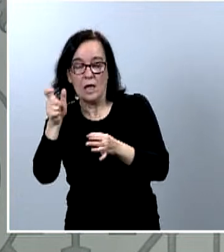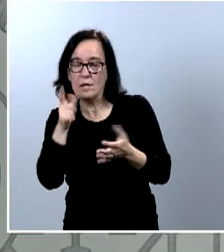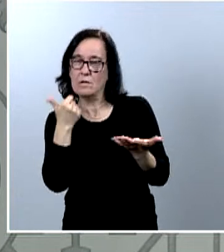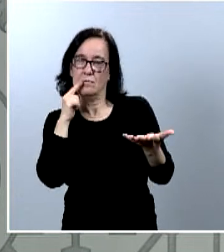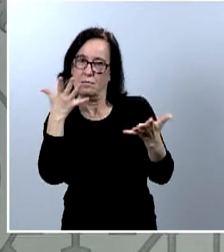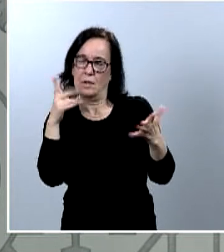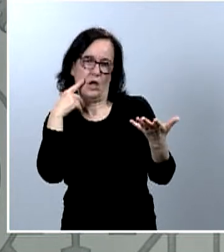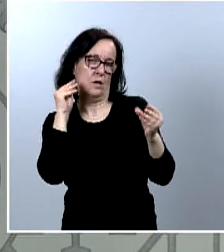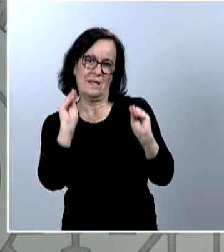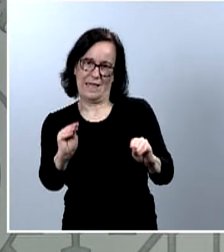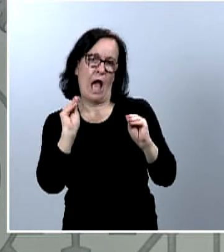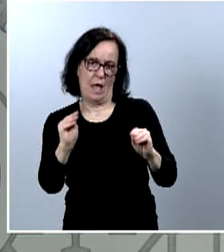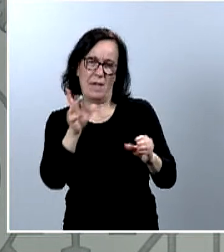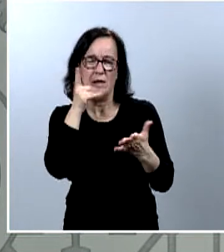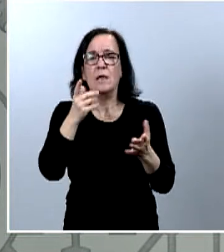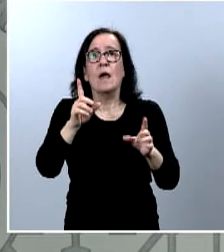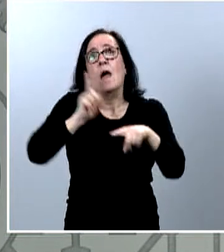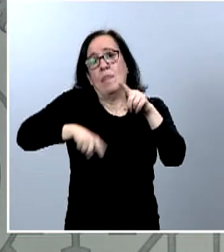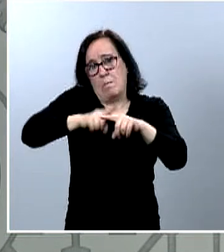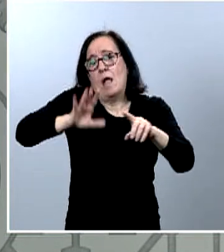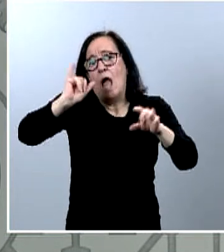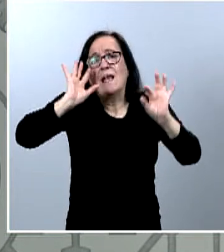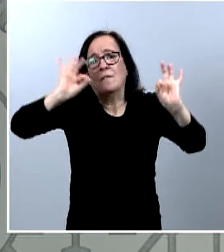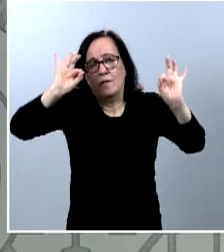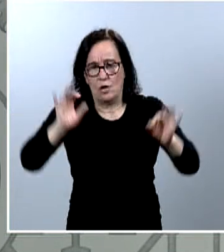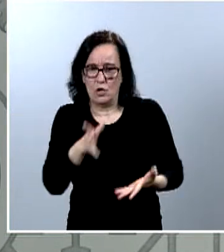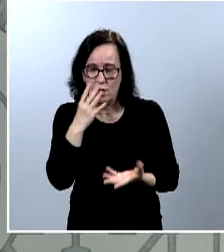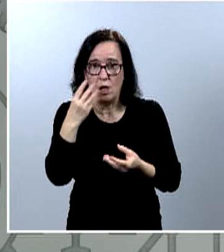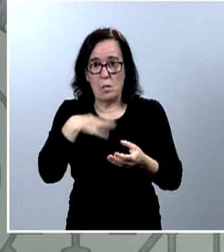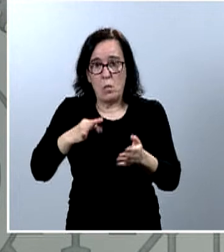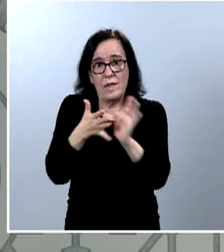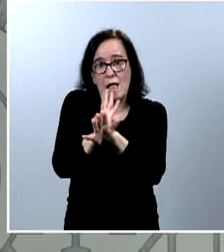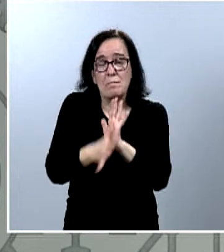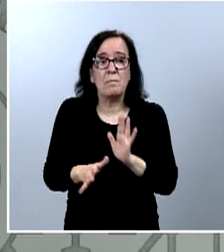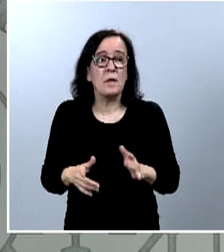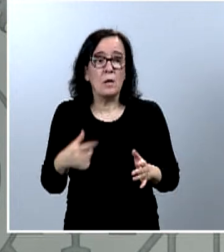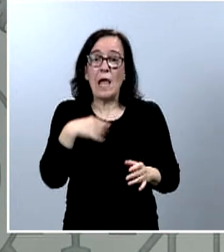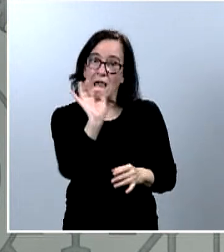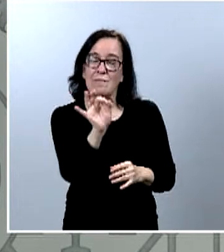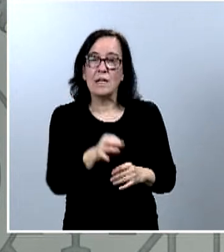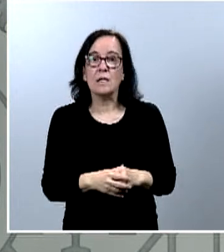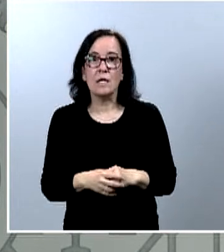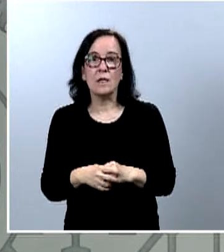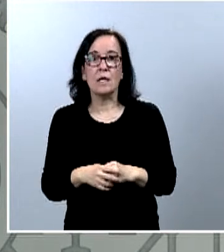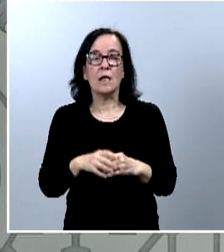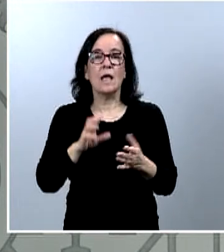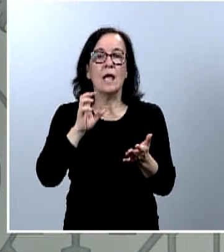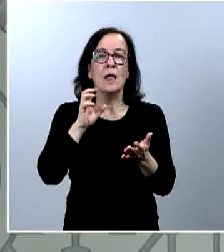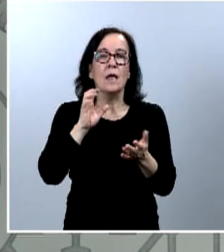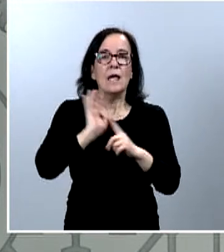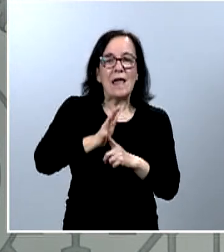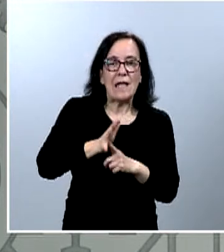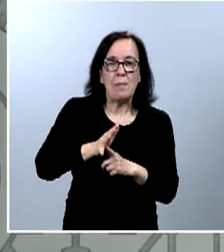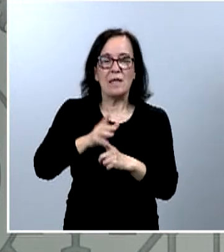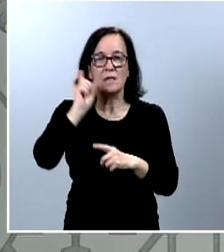general más evidente, aunque obviamente hay excepciones. Esto podrían ser algunas de las explicaciones, Pero lo cierto es que la Comunidad de Castilla-La Mancha está también